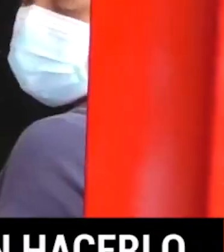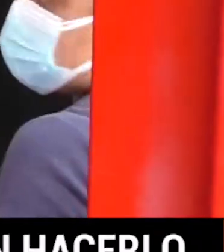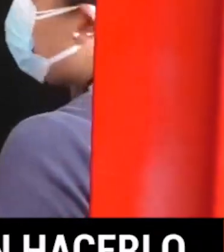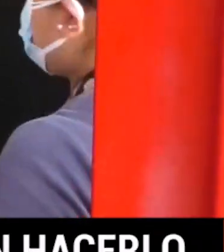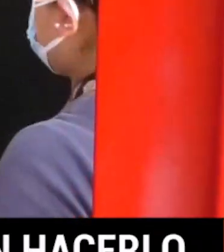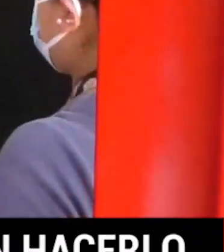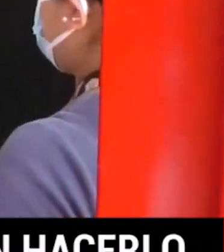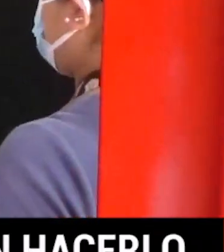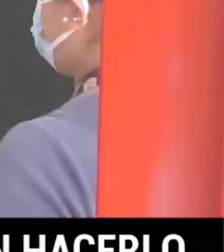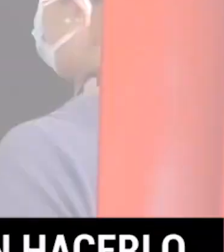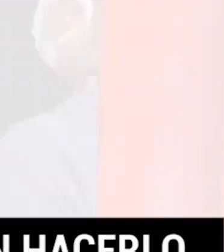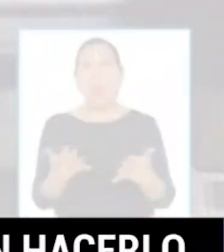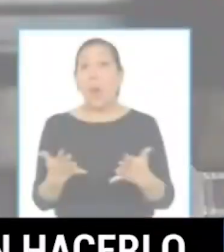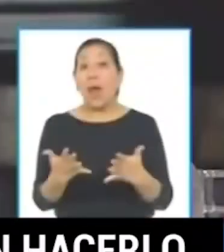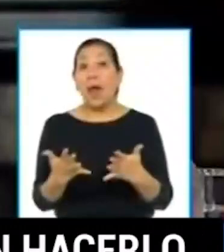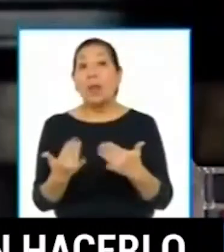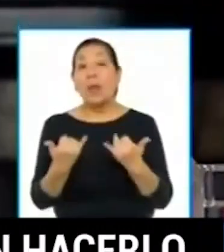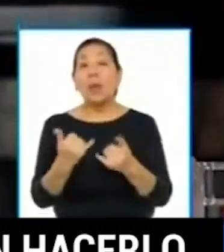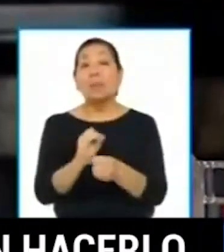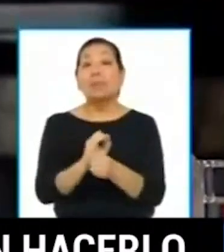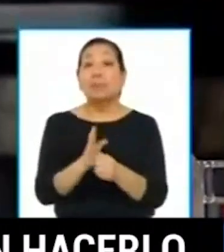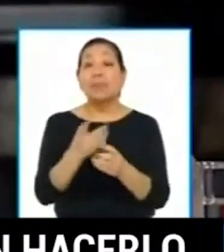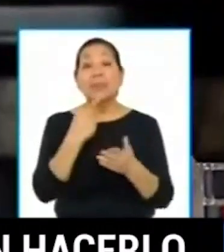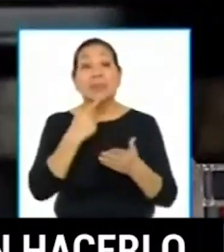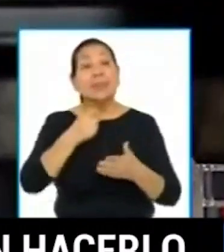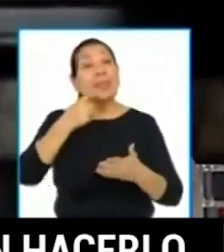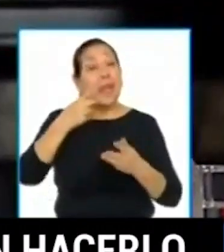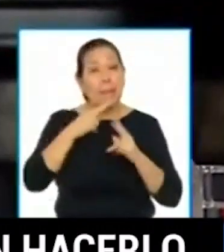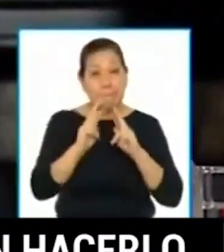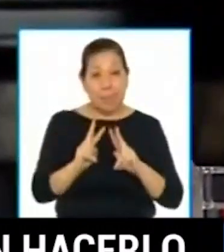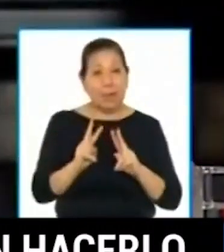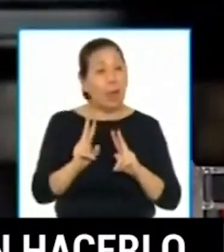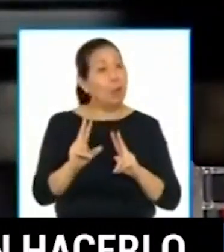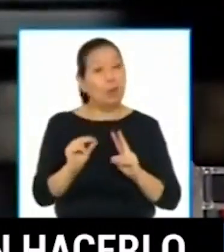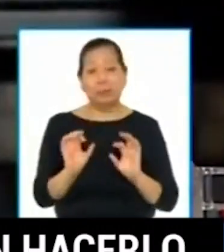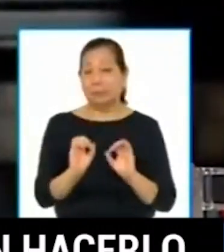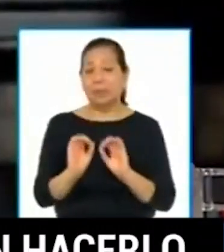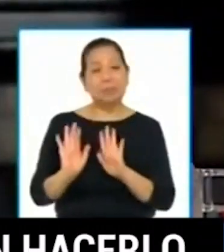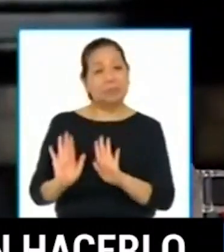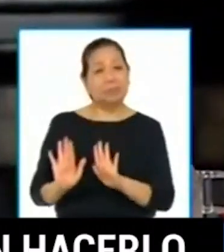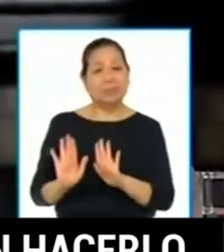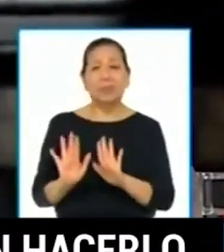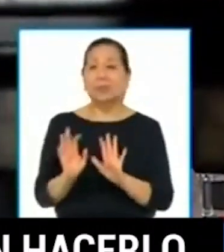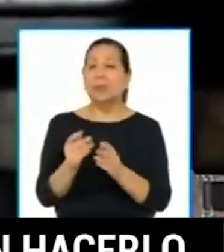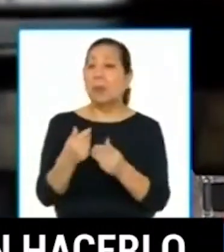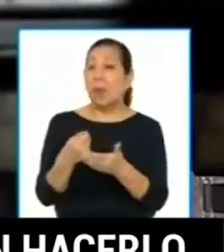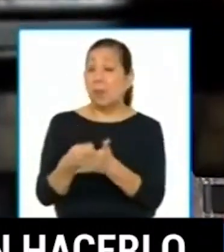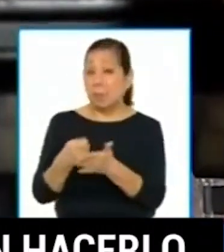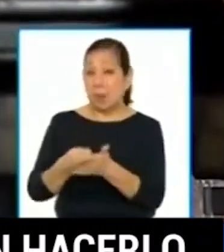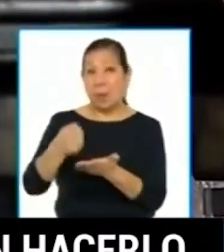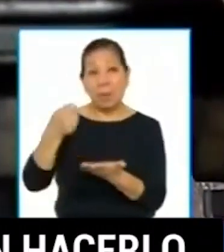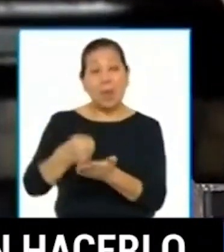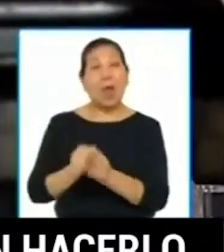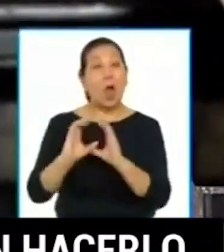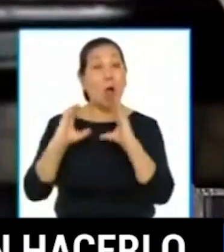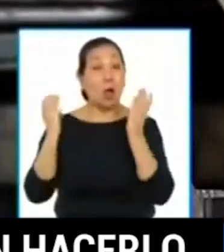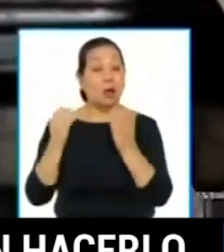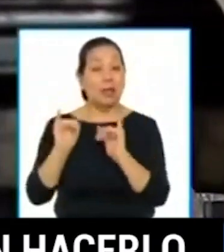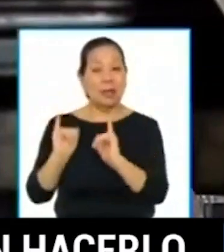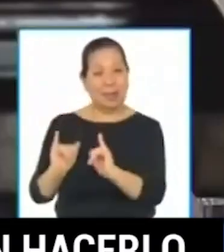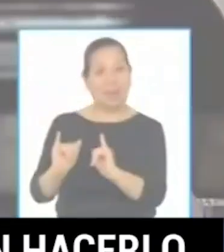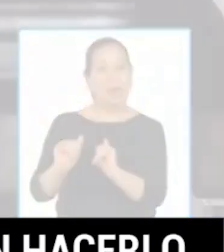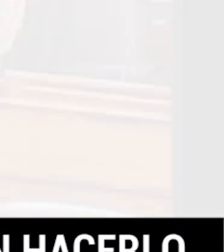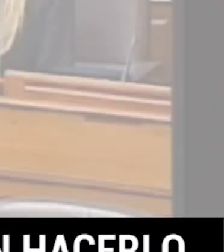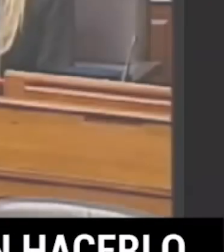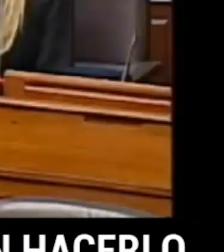transcurso de esta semana. Hemos tomado la decisión de no observar la autógrafa aprobada por el Congreso de la